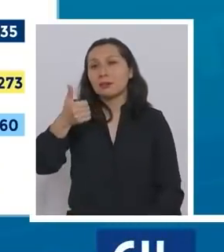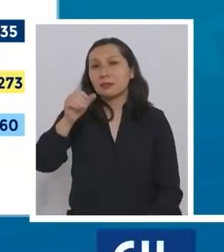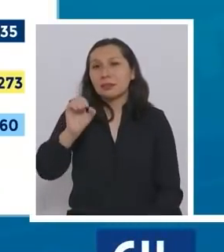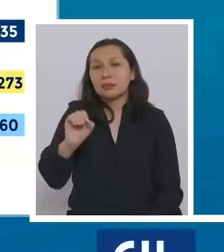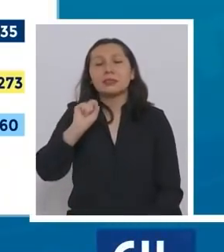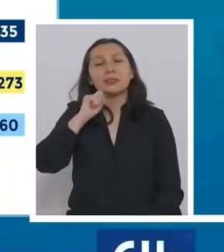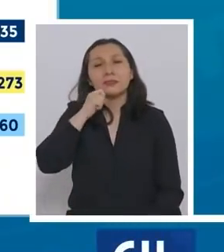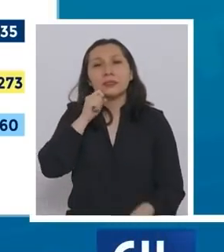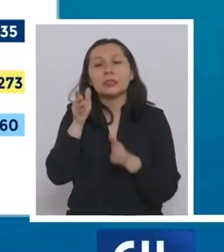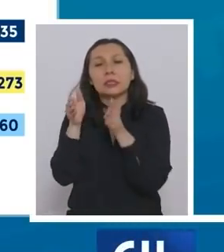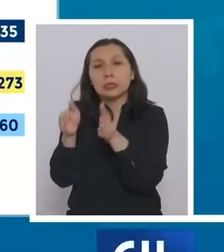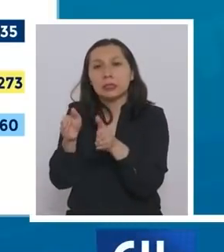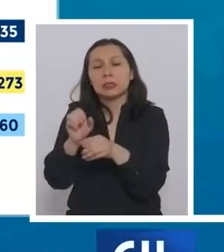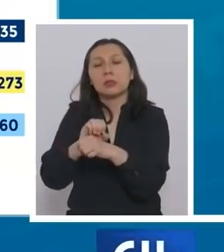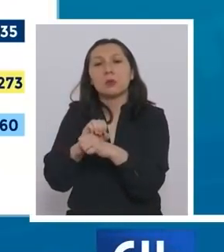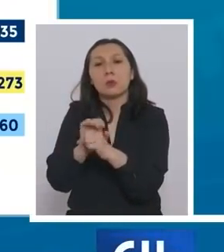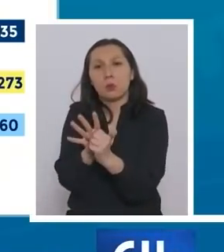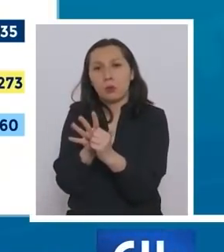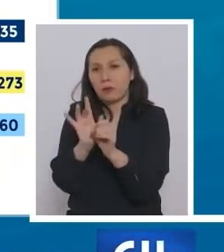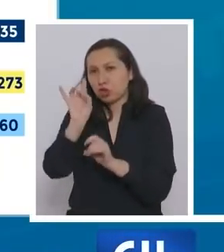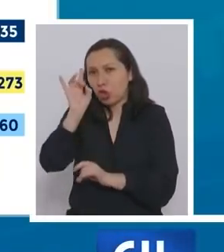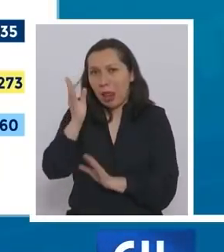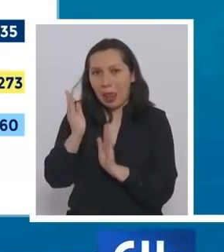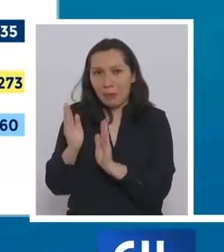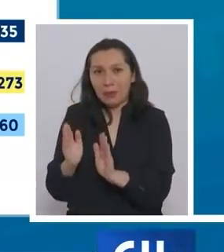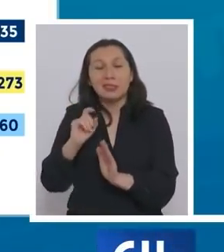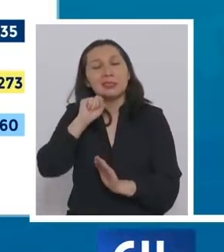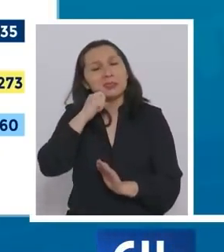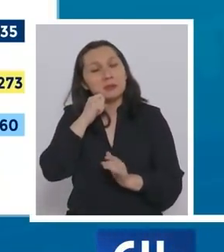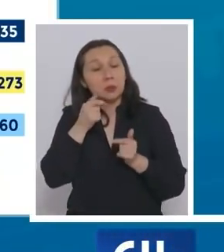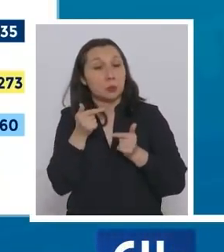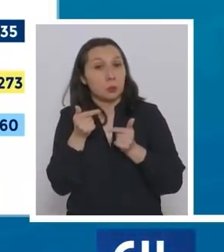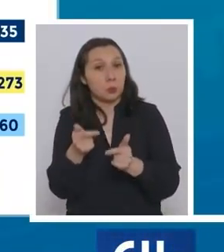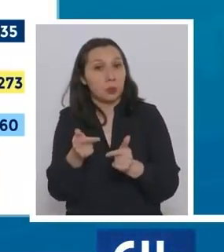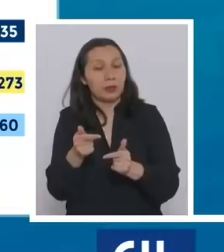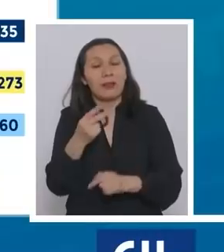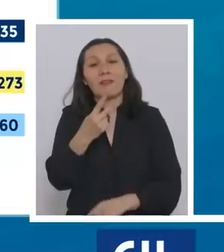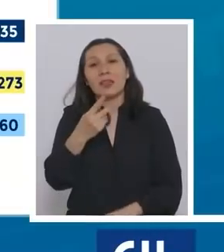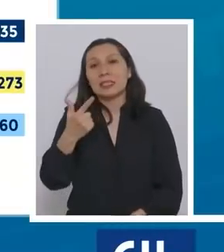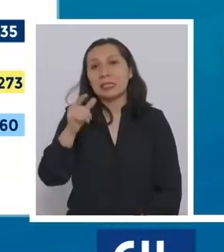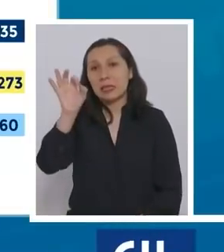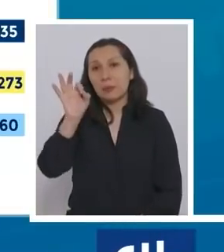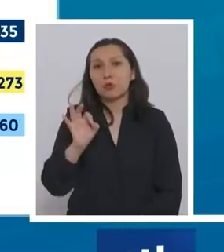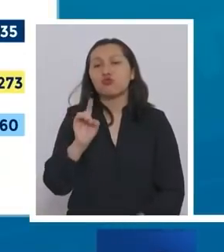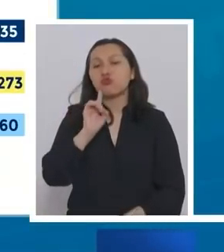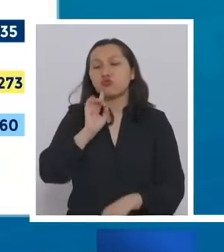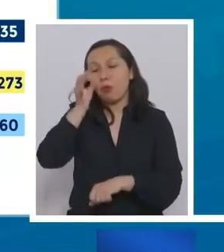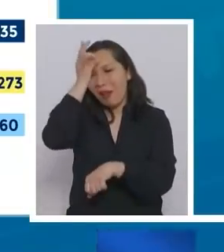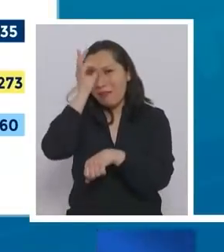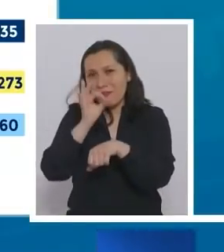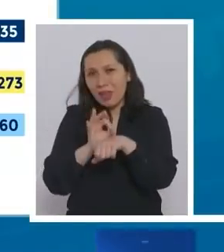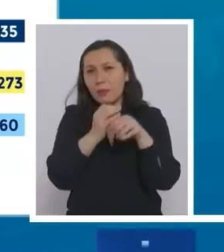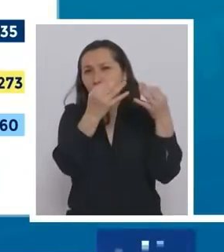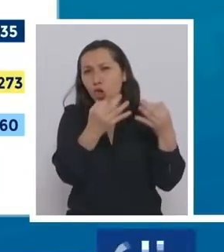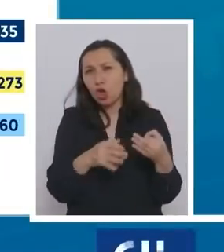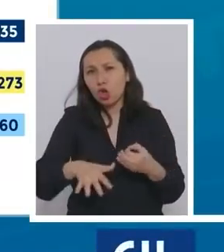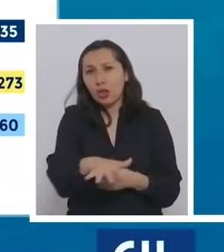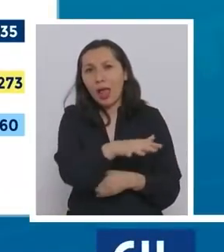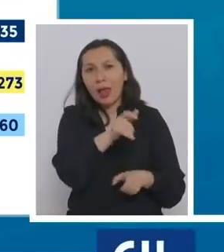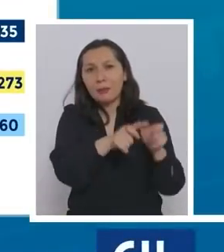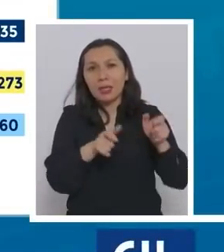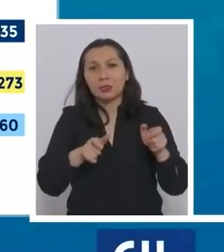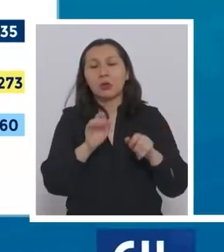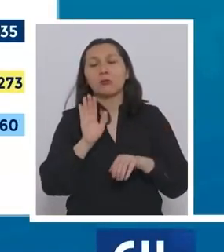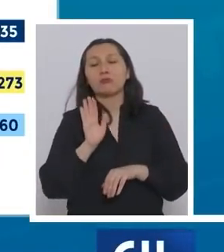corresponden a pacientes COVID-19, lo que representa afortunadamente solo un 27% del total de hospitalizados